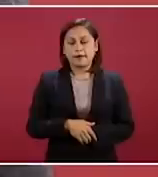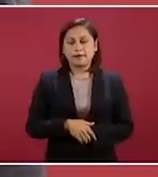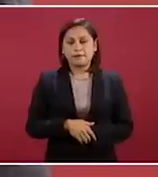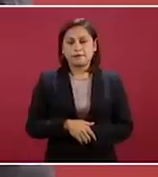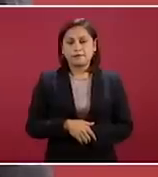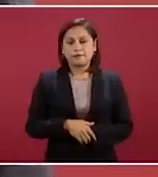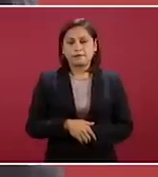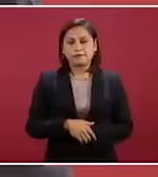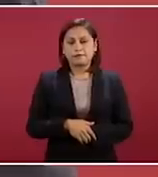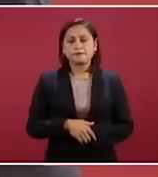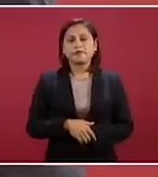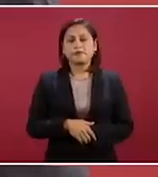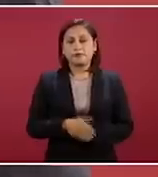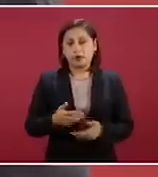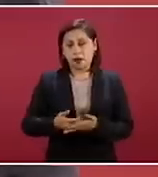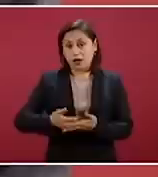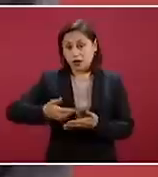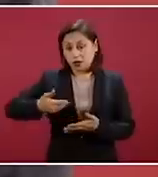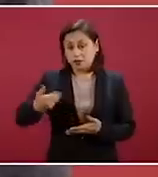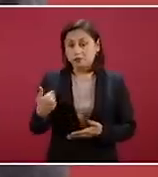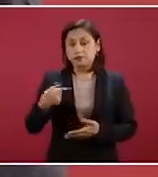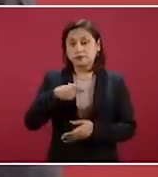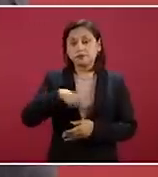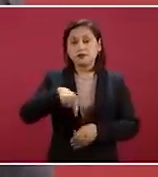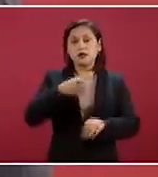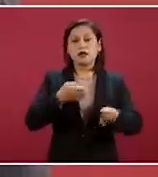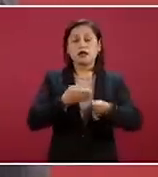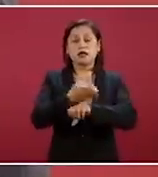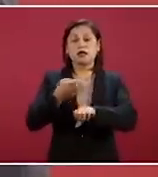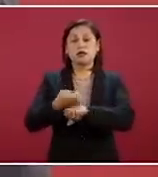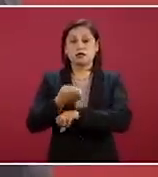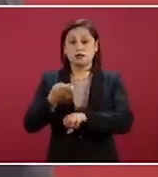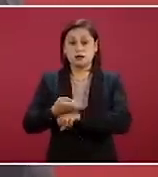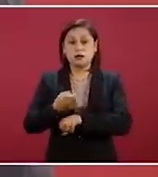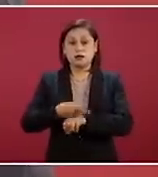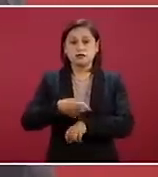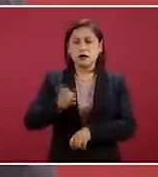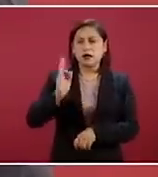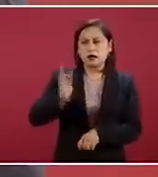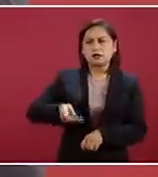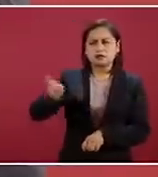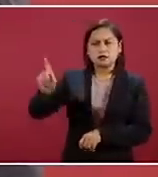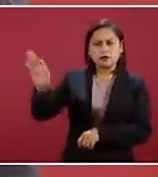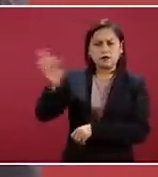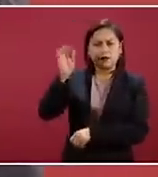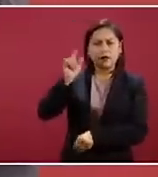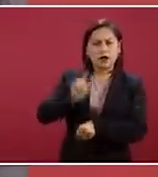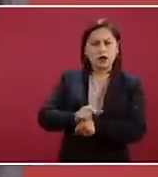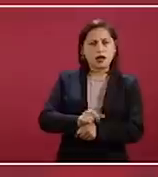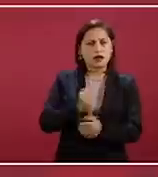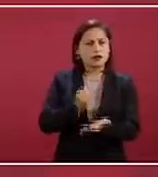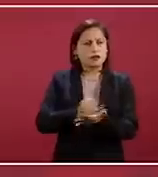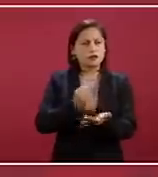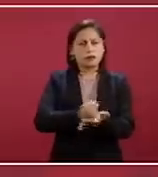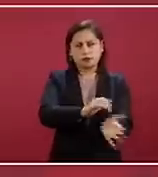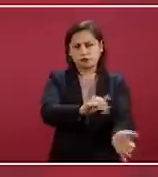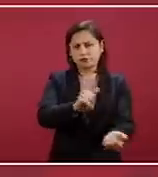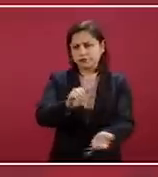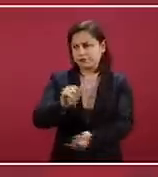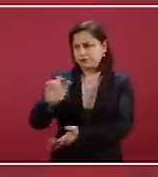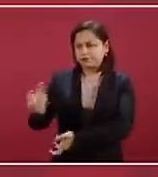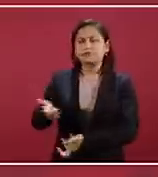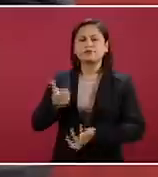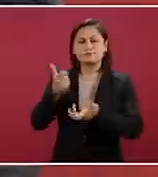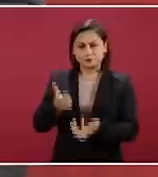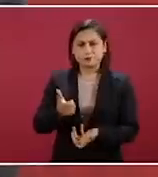la federación el cobro de los impuestos y que mediante una fórmula